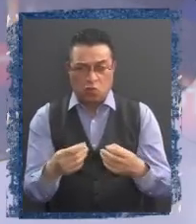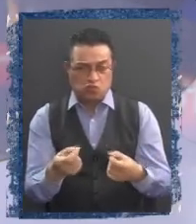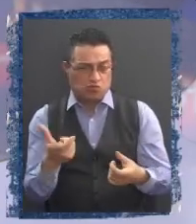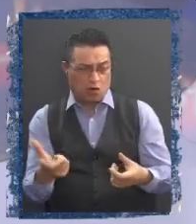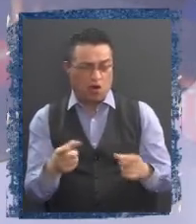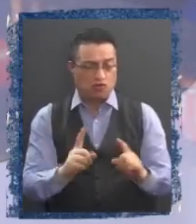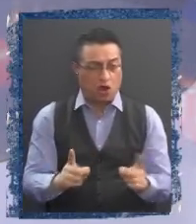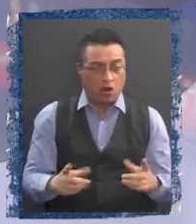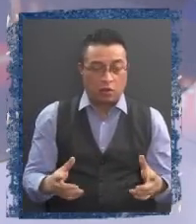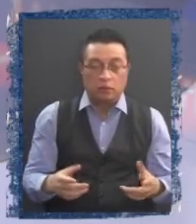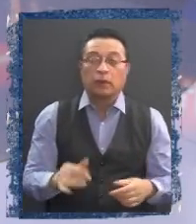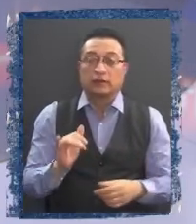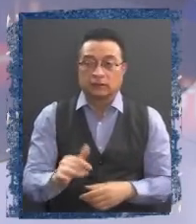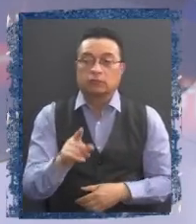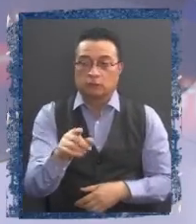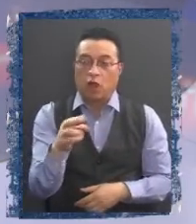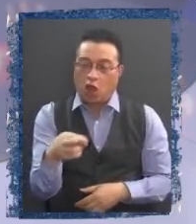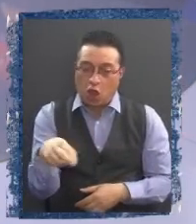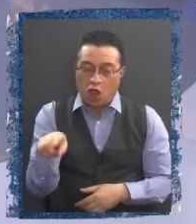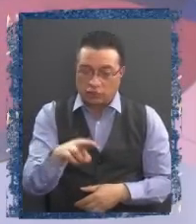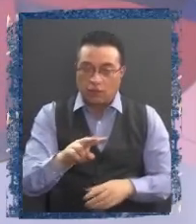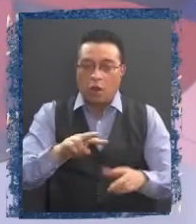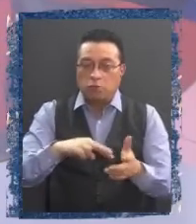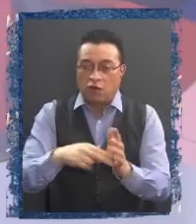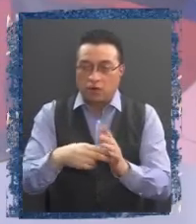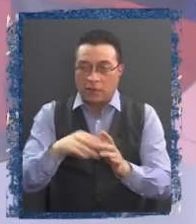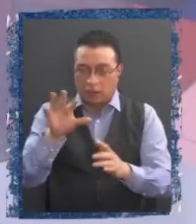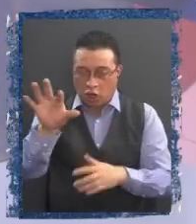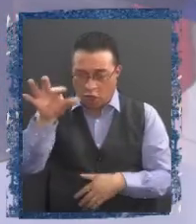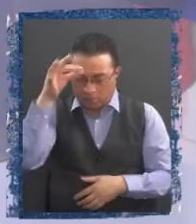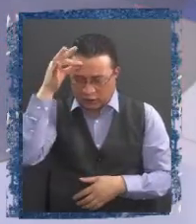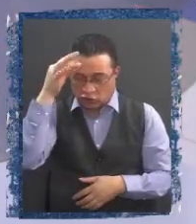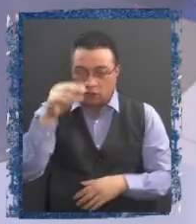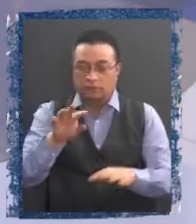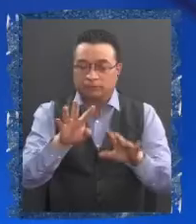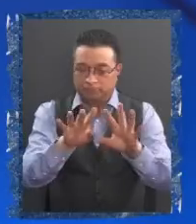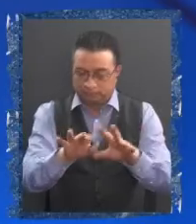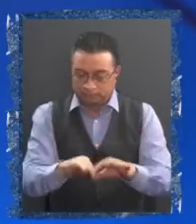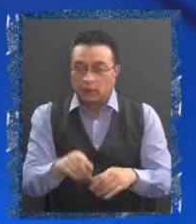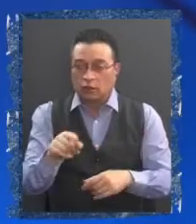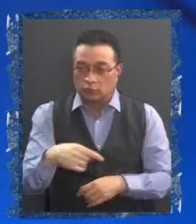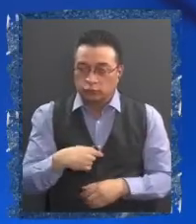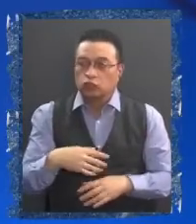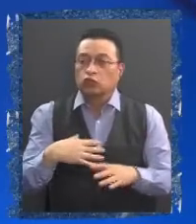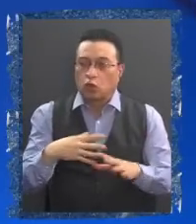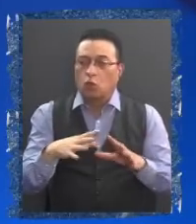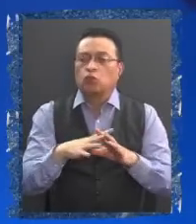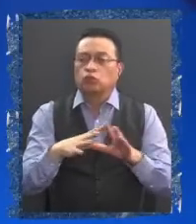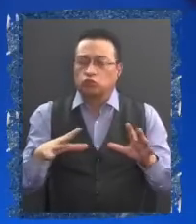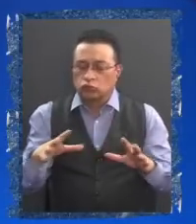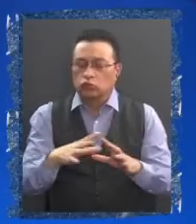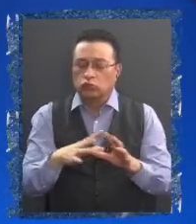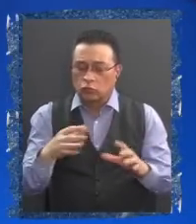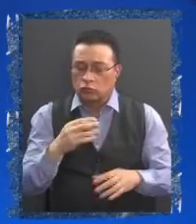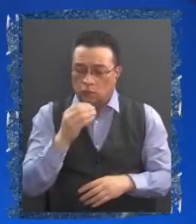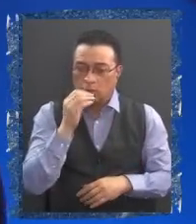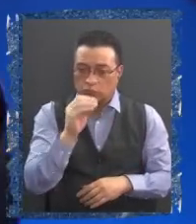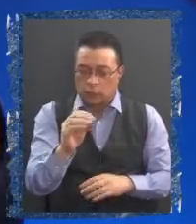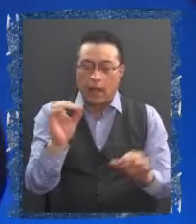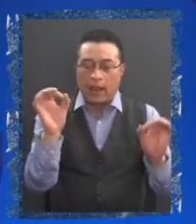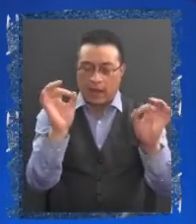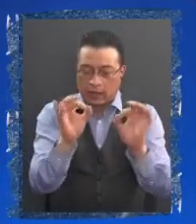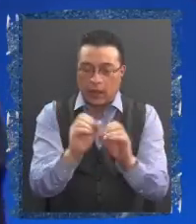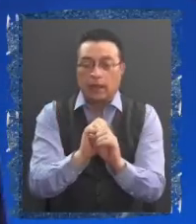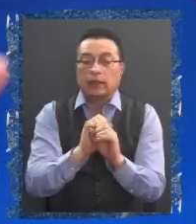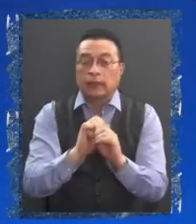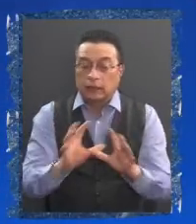Sí, es que ahí nuevamente creo que hay un problema de comprensión del texto. Y por eso nosotros fuimos muy también explícitos en